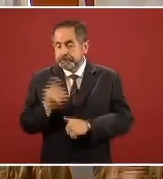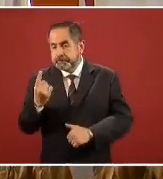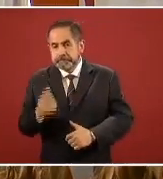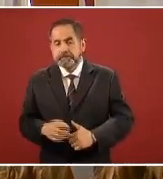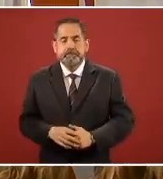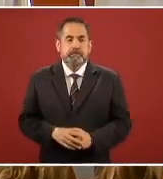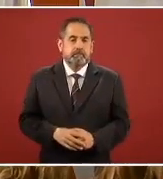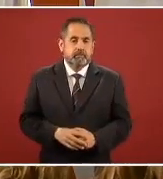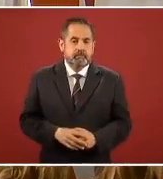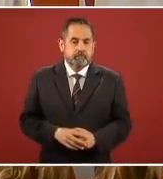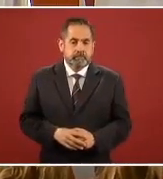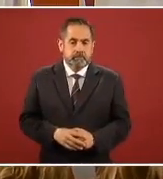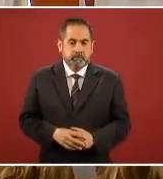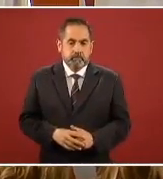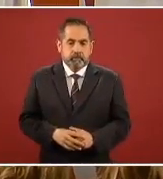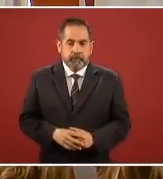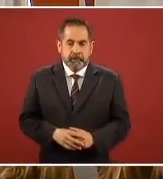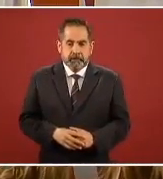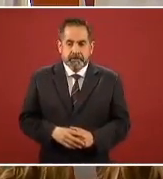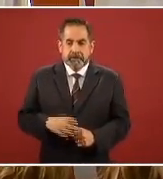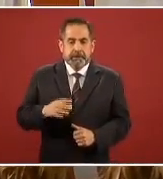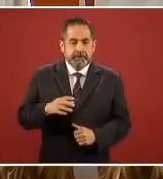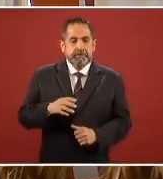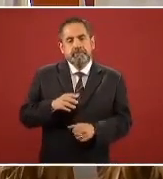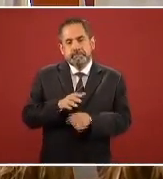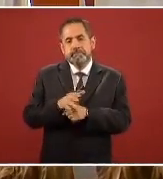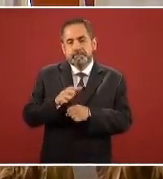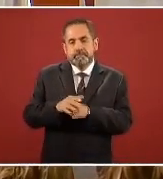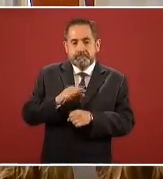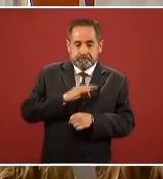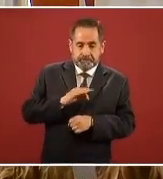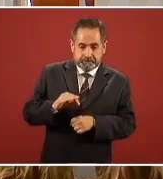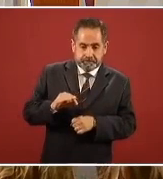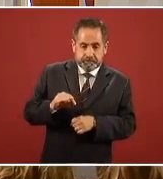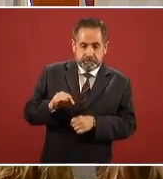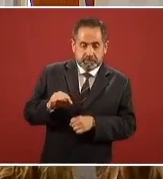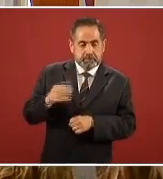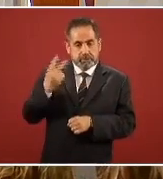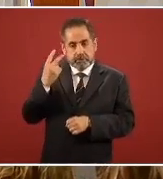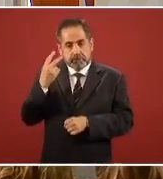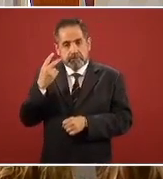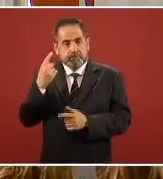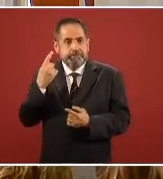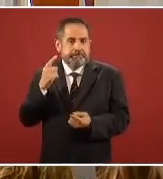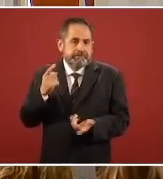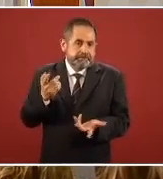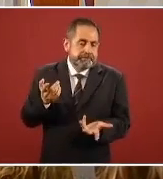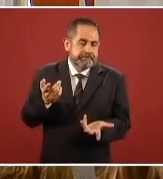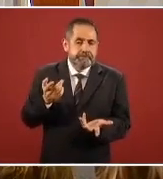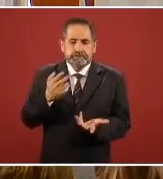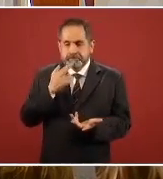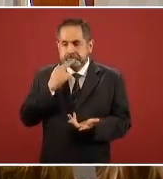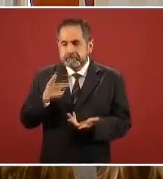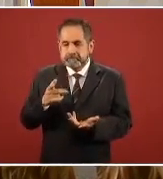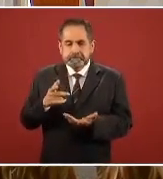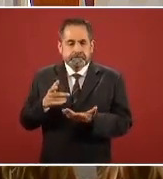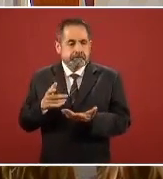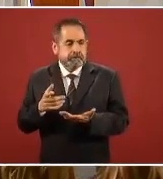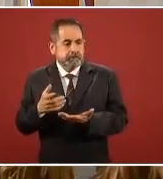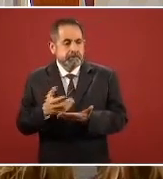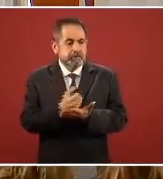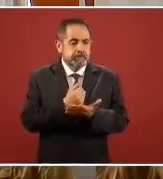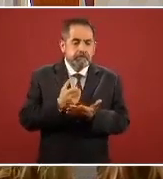very helpful. Hay más posibilidad. Because there is more possibilities. La obtención